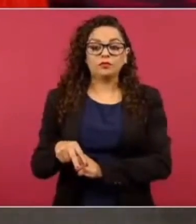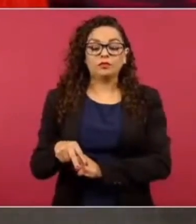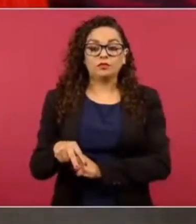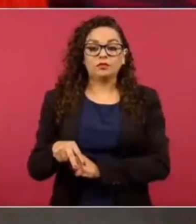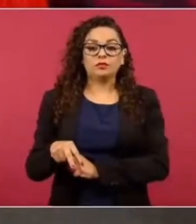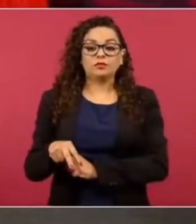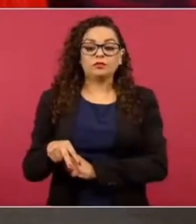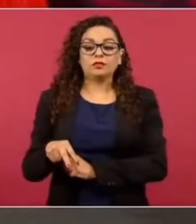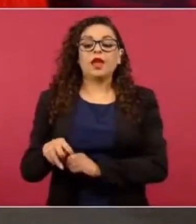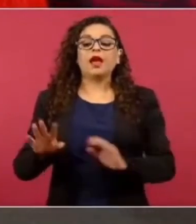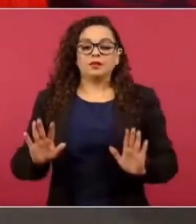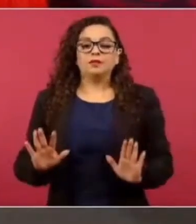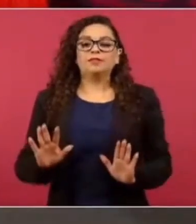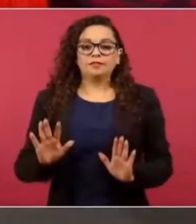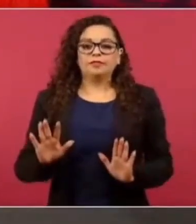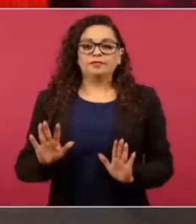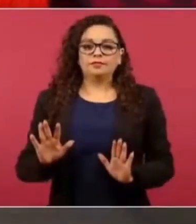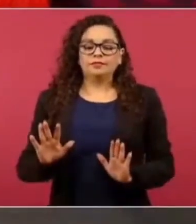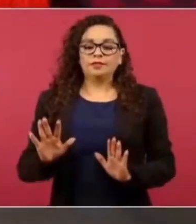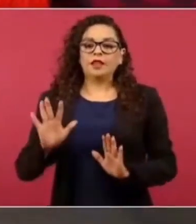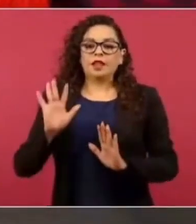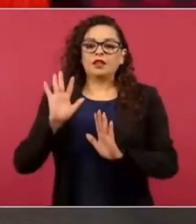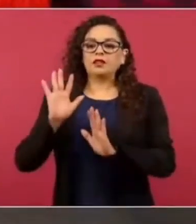entonces regresa a Cienfuegos.